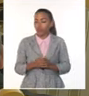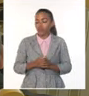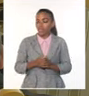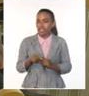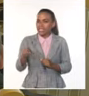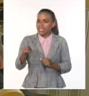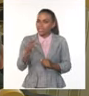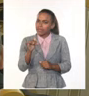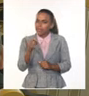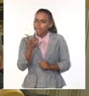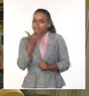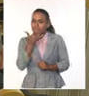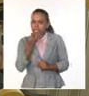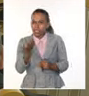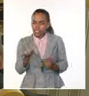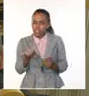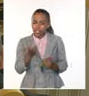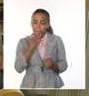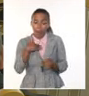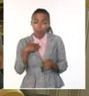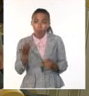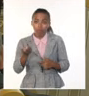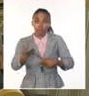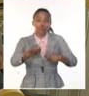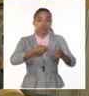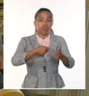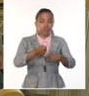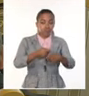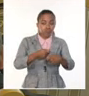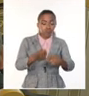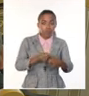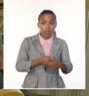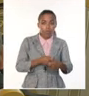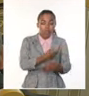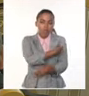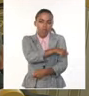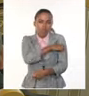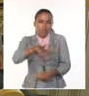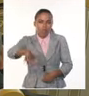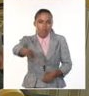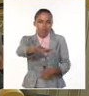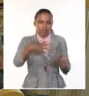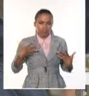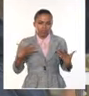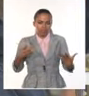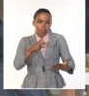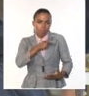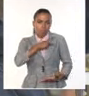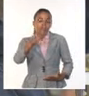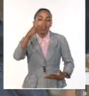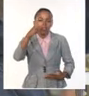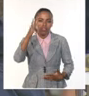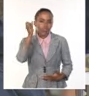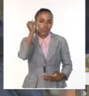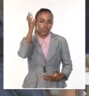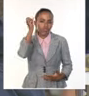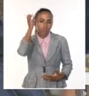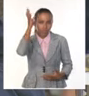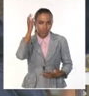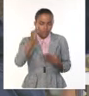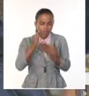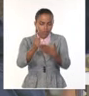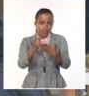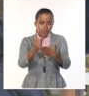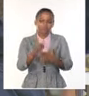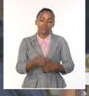muy tensa en la economía que el pueblo cubano enfrenta con admirable valentía y creatividad. Bajo